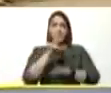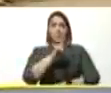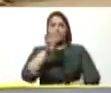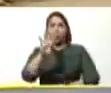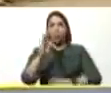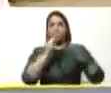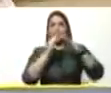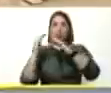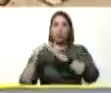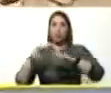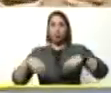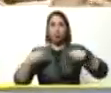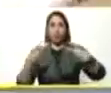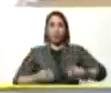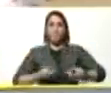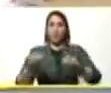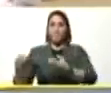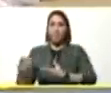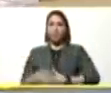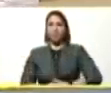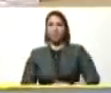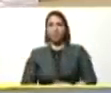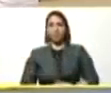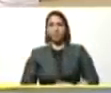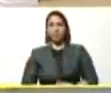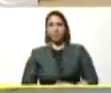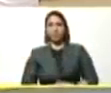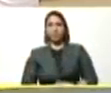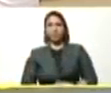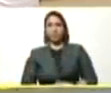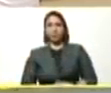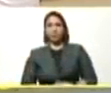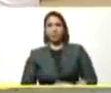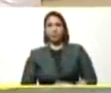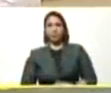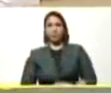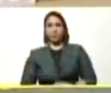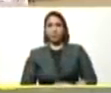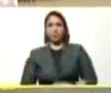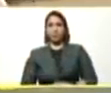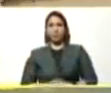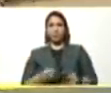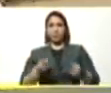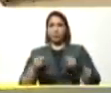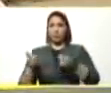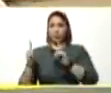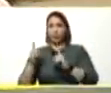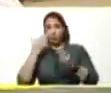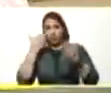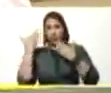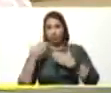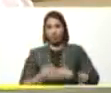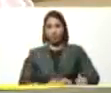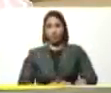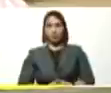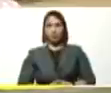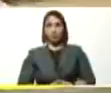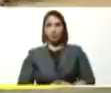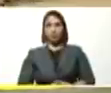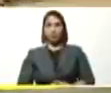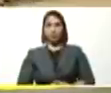24 viviendas, ya se entregaron las 24 viviendas en Tobar. Urbanismo La Jabonera. Allá